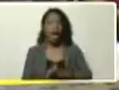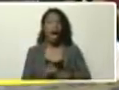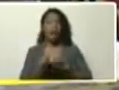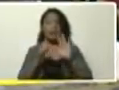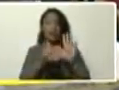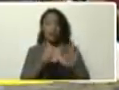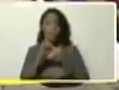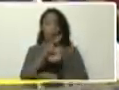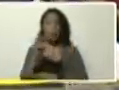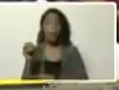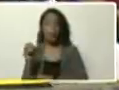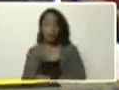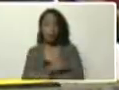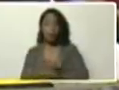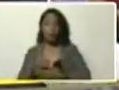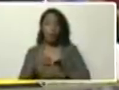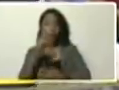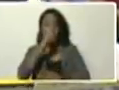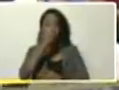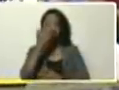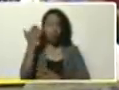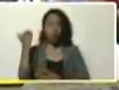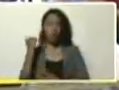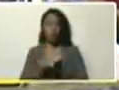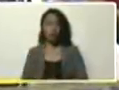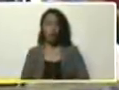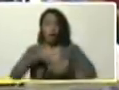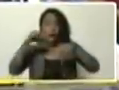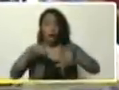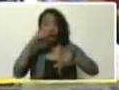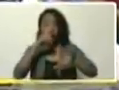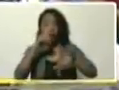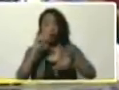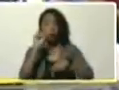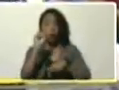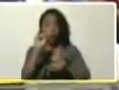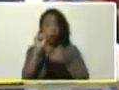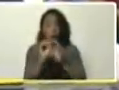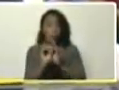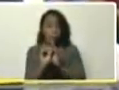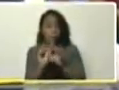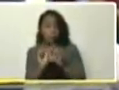620 millones el año pasado. Este año crecimos un pelito.